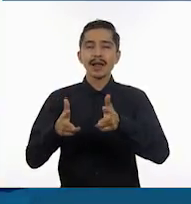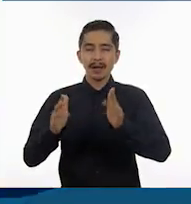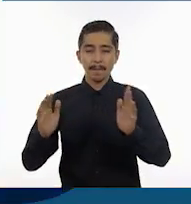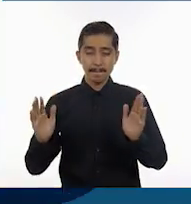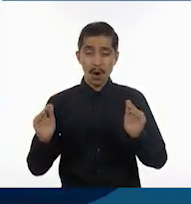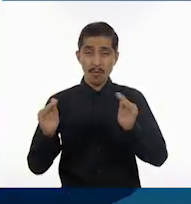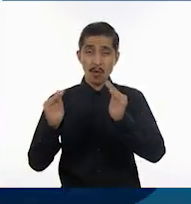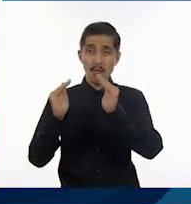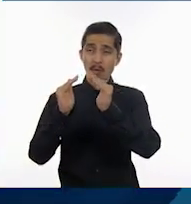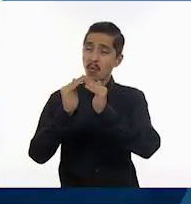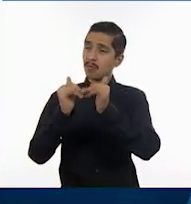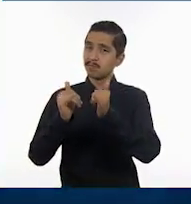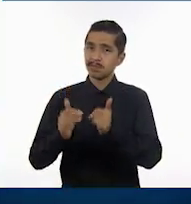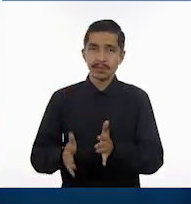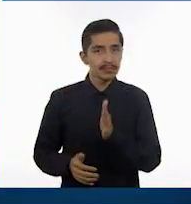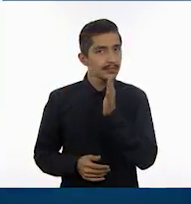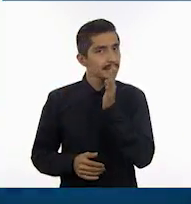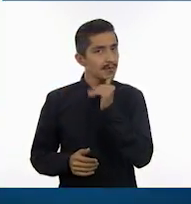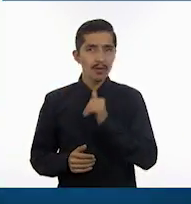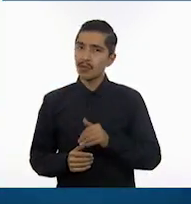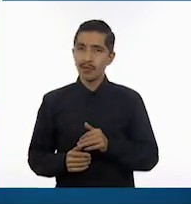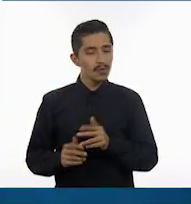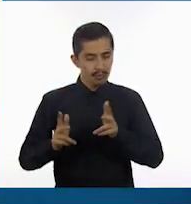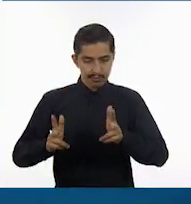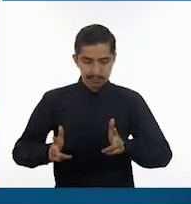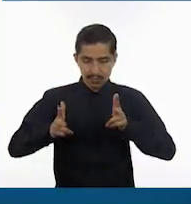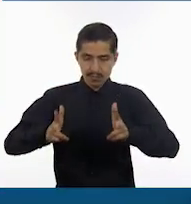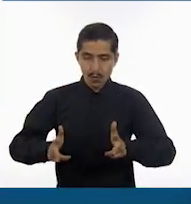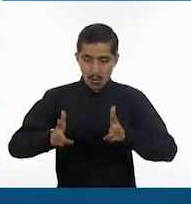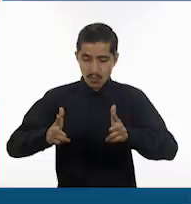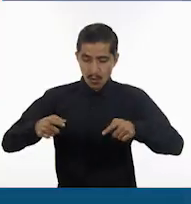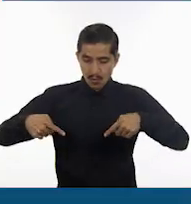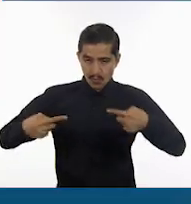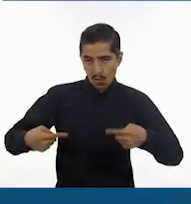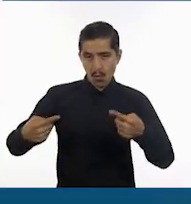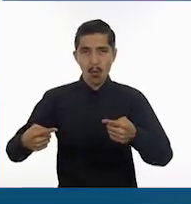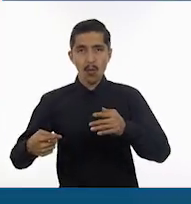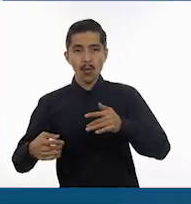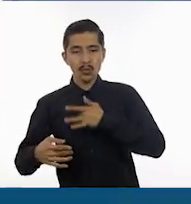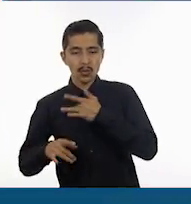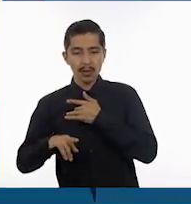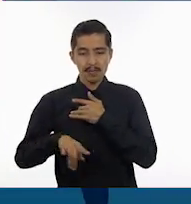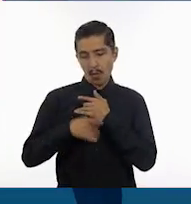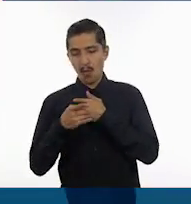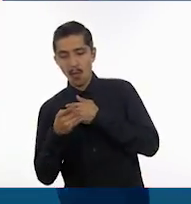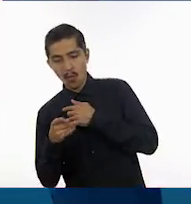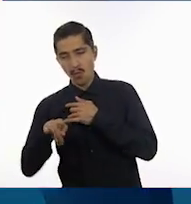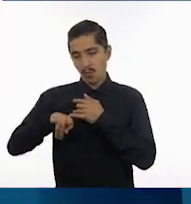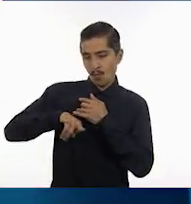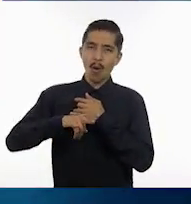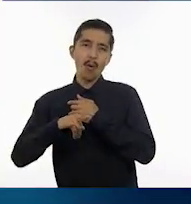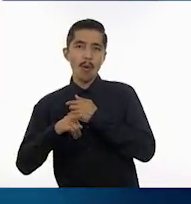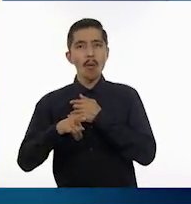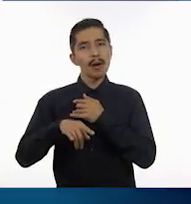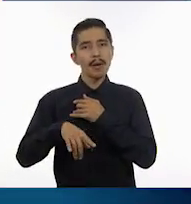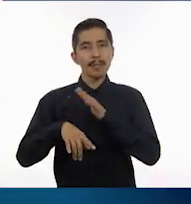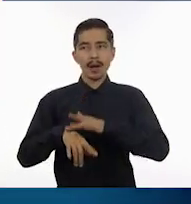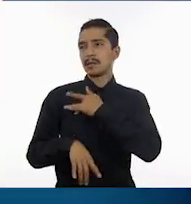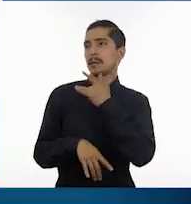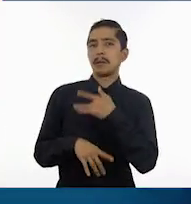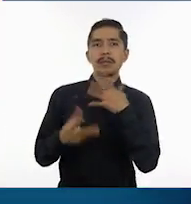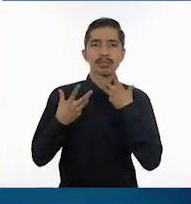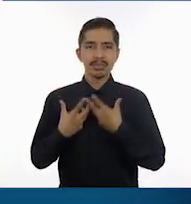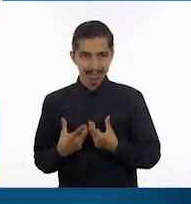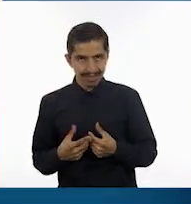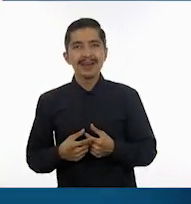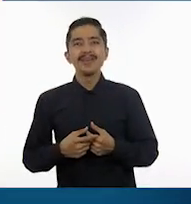cerros. Las rodadas nos lanzaban de un lado a otro, y las sacudidas eran espantosas, y